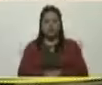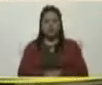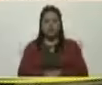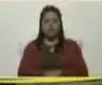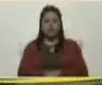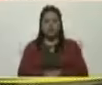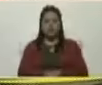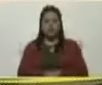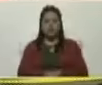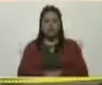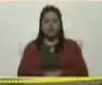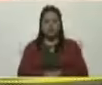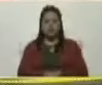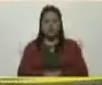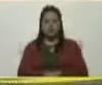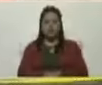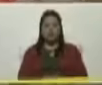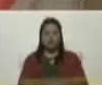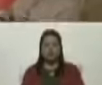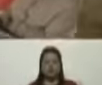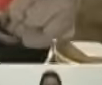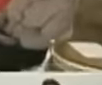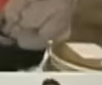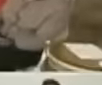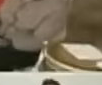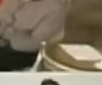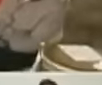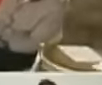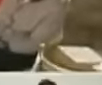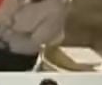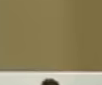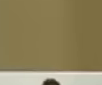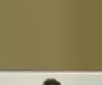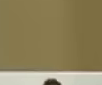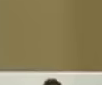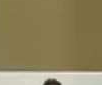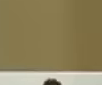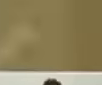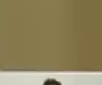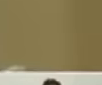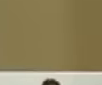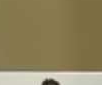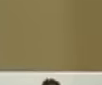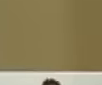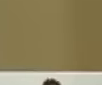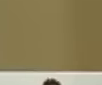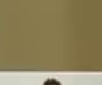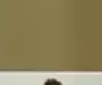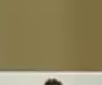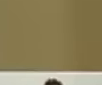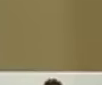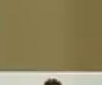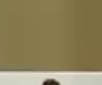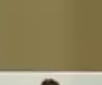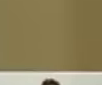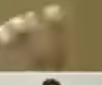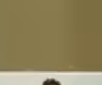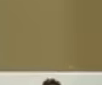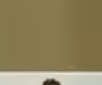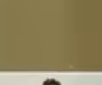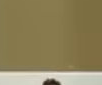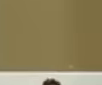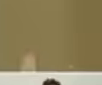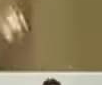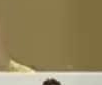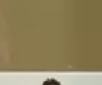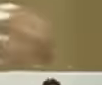que, y sobre todo las redes internacionales, decían que Zulmen Ávila, el doctor